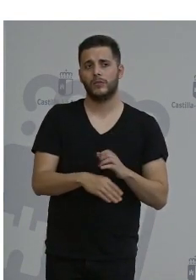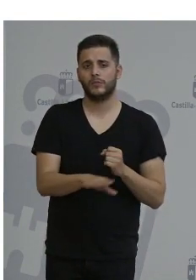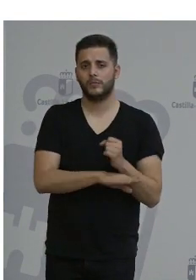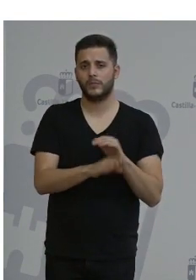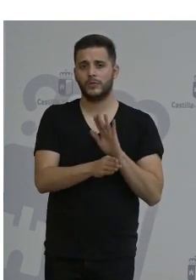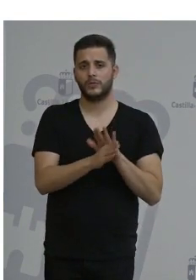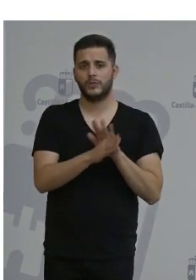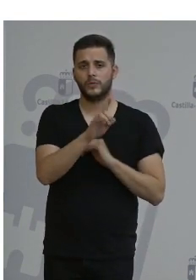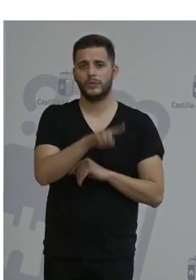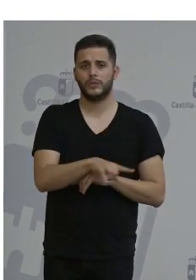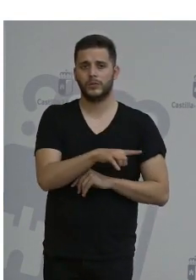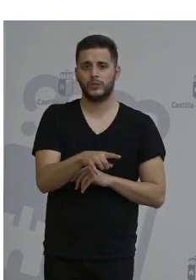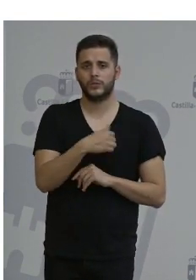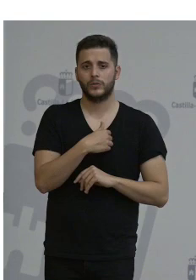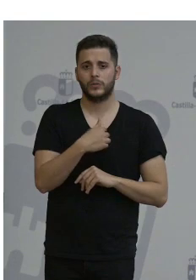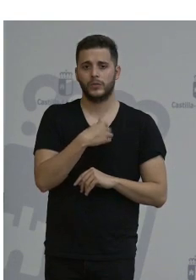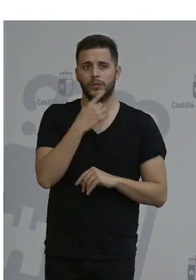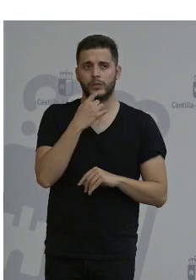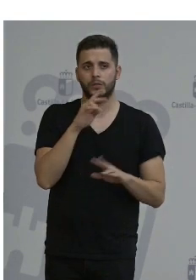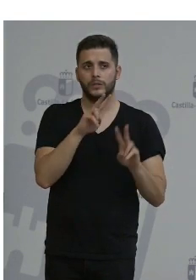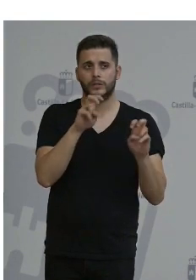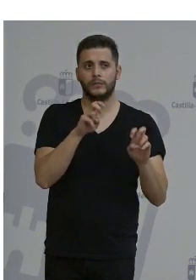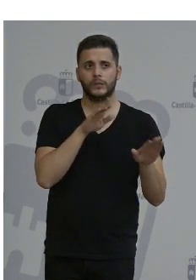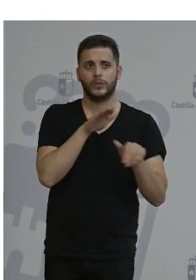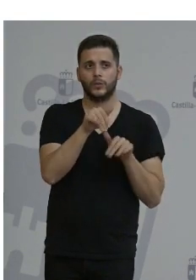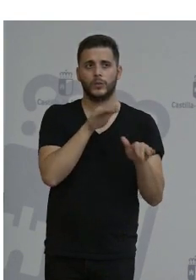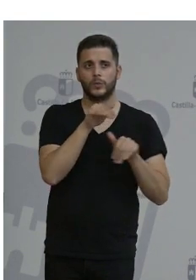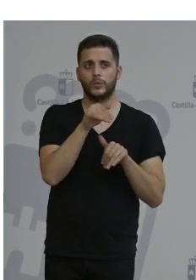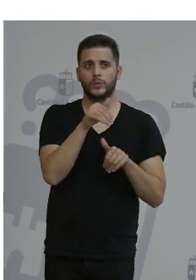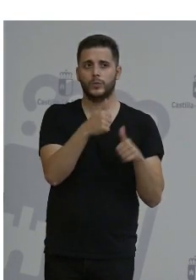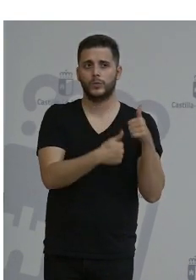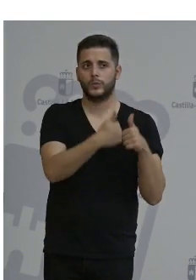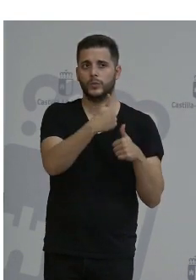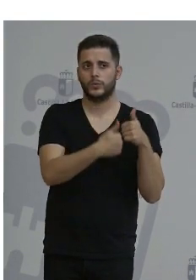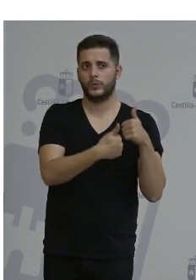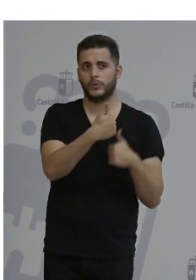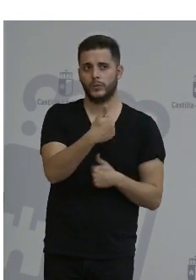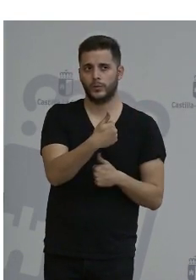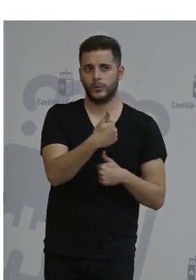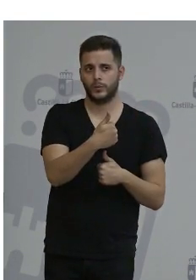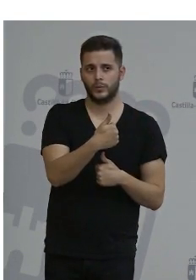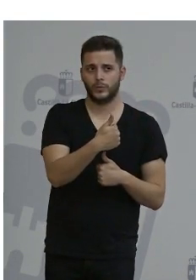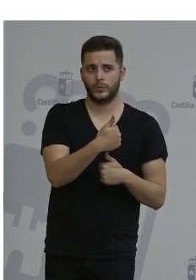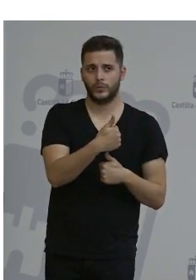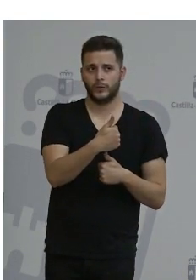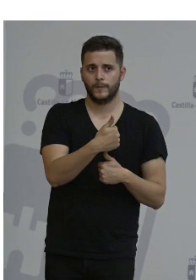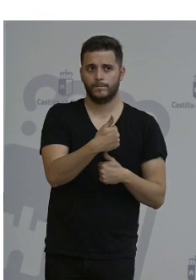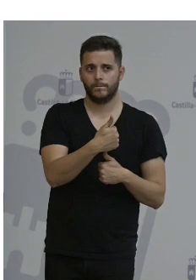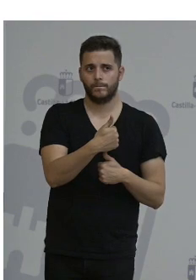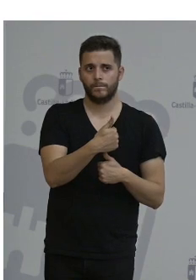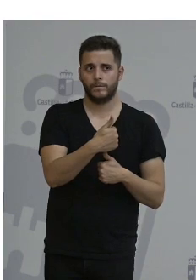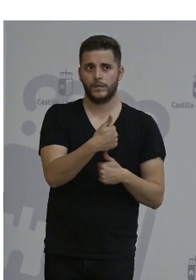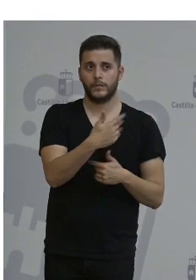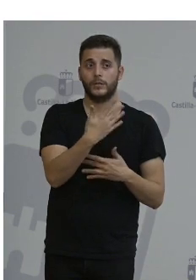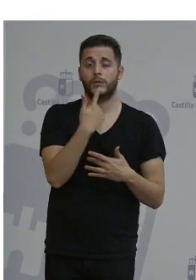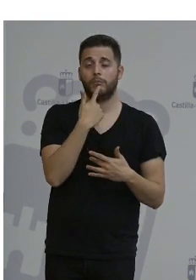Me refiero al concurso oposición y que el concurso cuente tres puntos